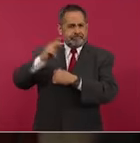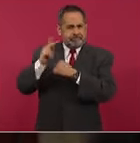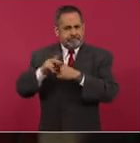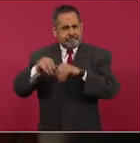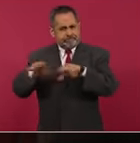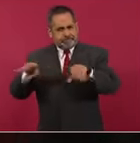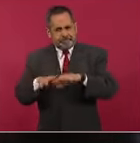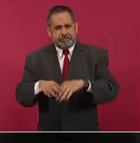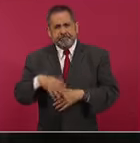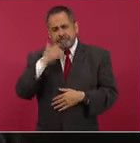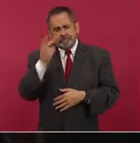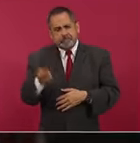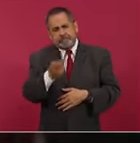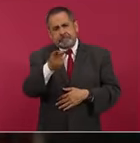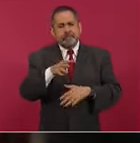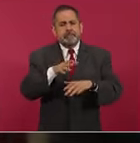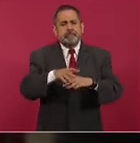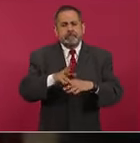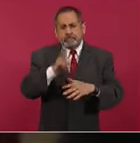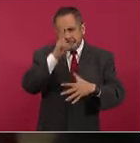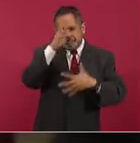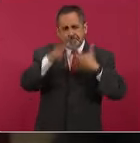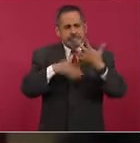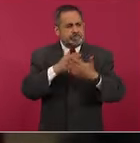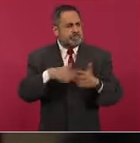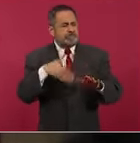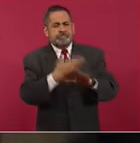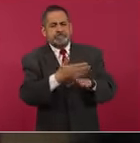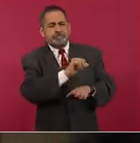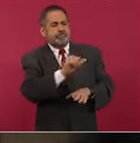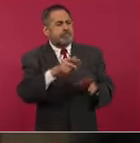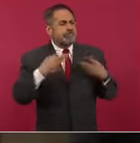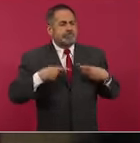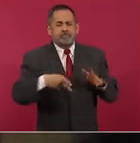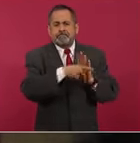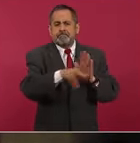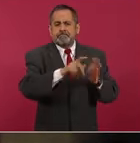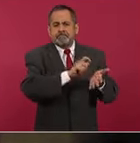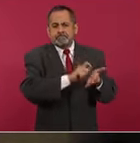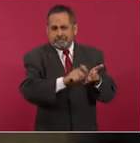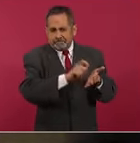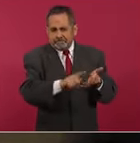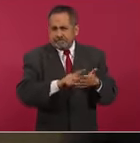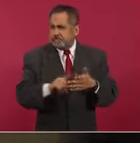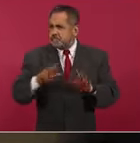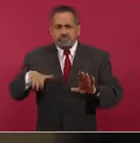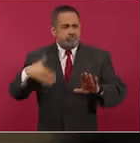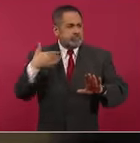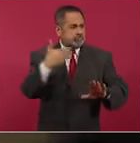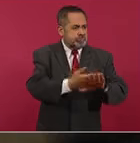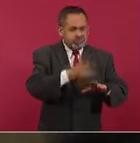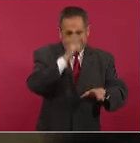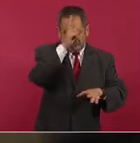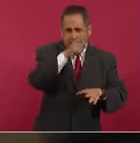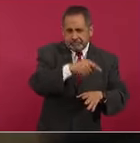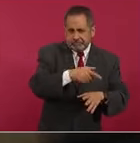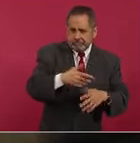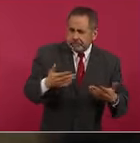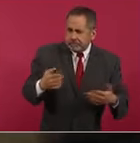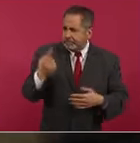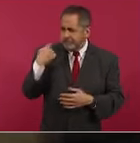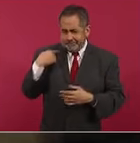quiero hacerle preguntas sobre la violencia contra los periodistas, que ha sido un problema en las últimas décadas, pero en este